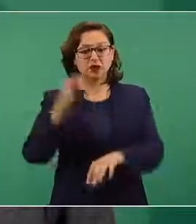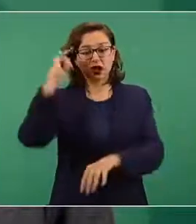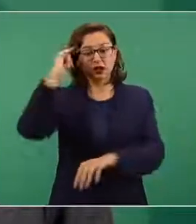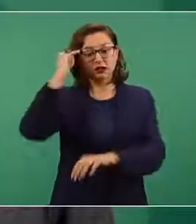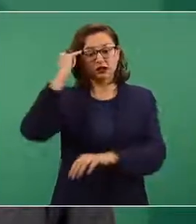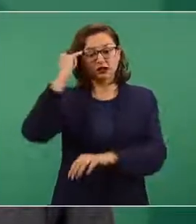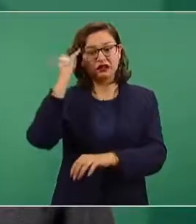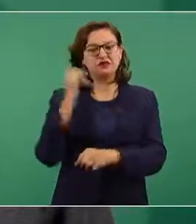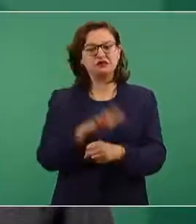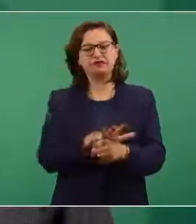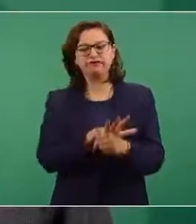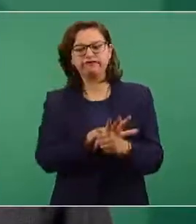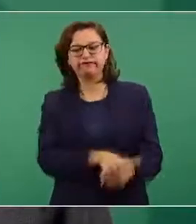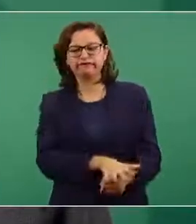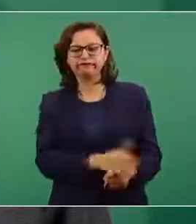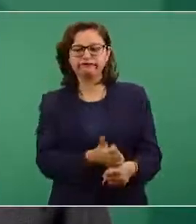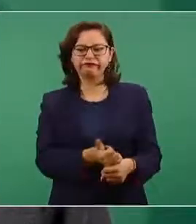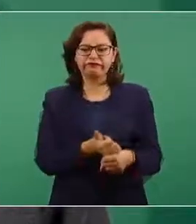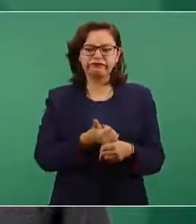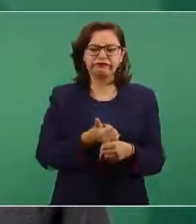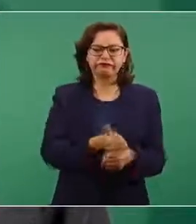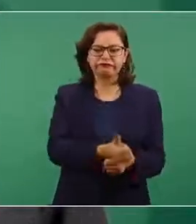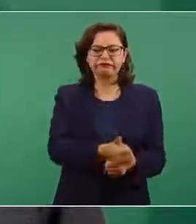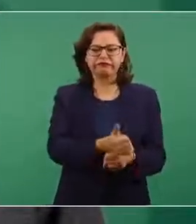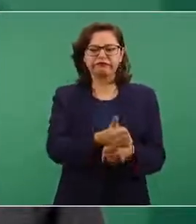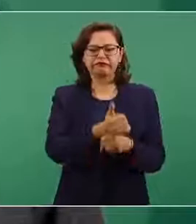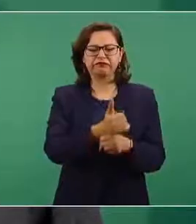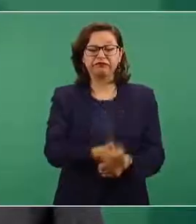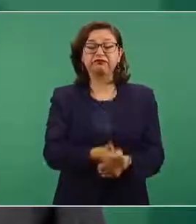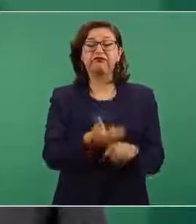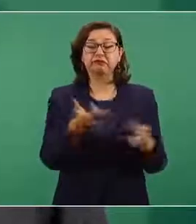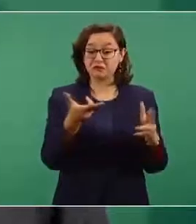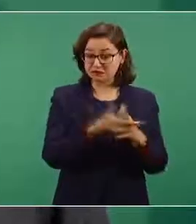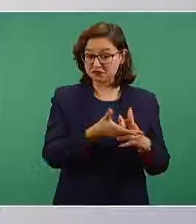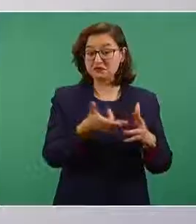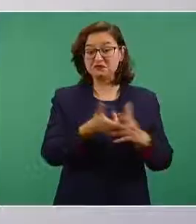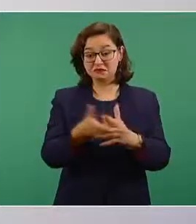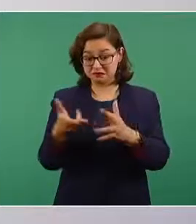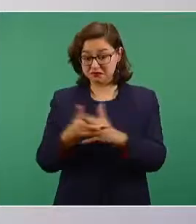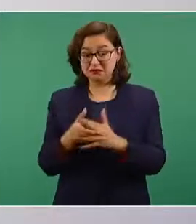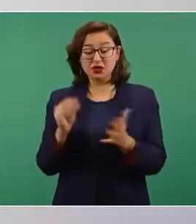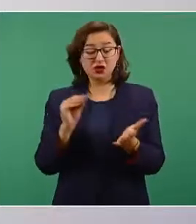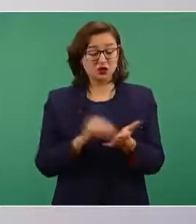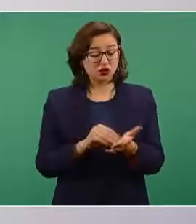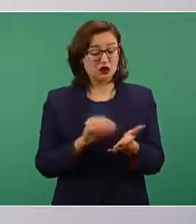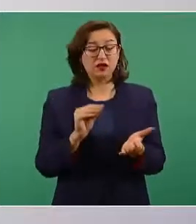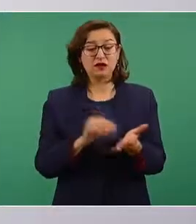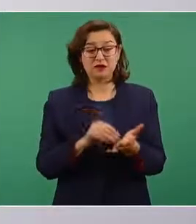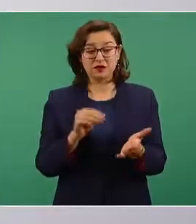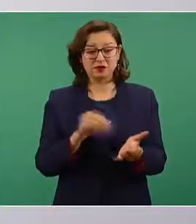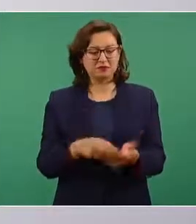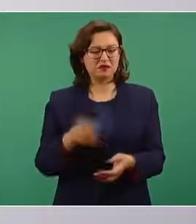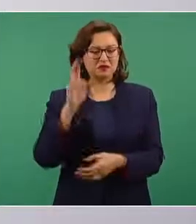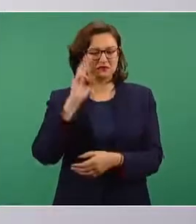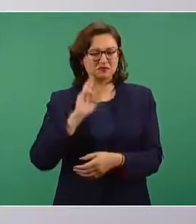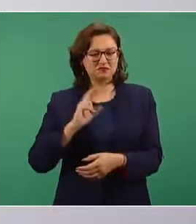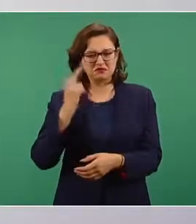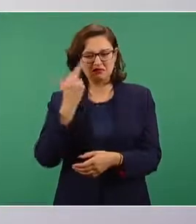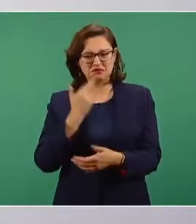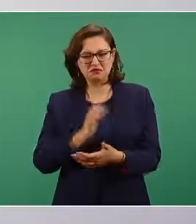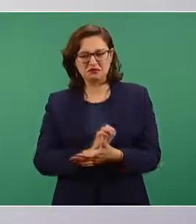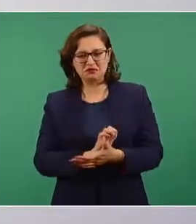de sometimiento, incluso de exterminio y racismo.